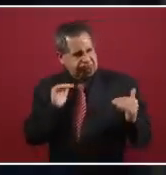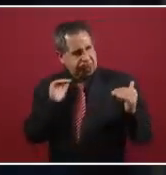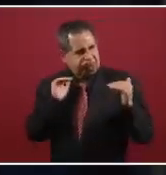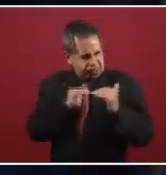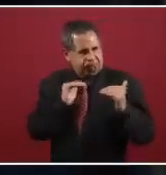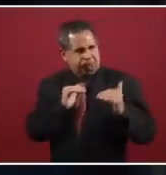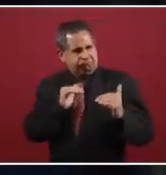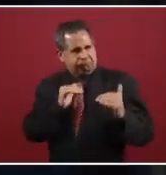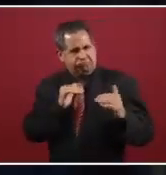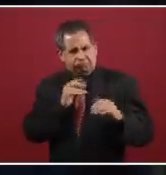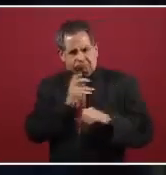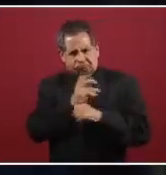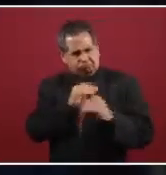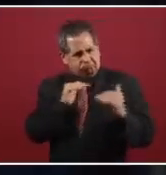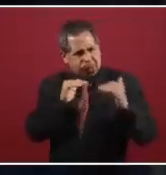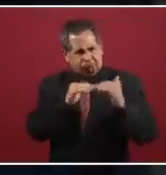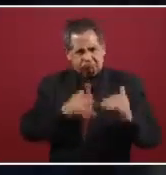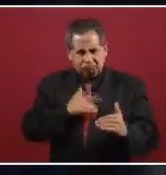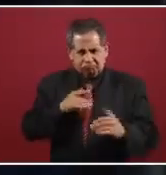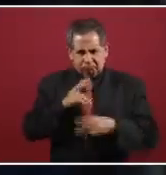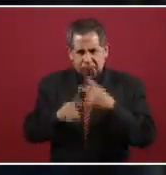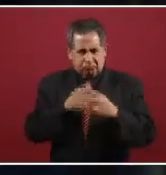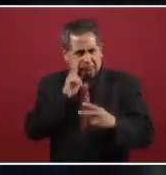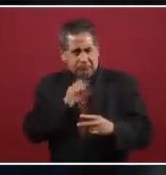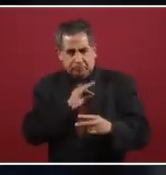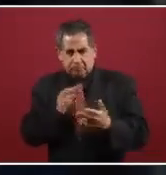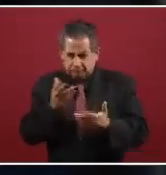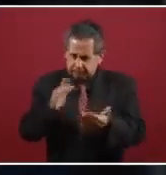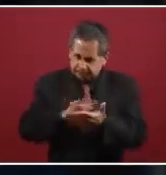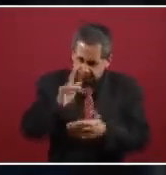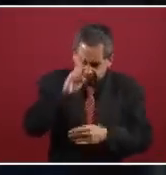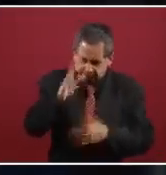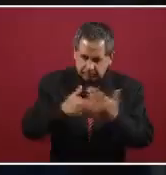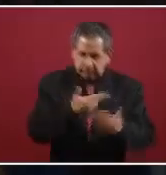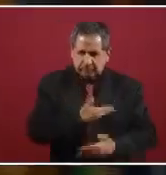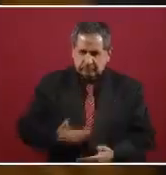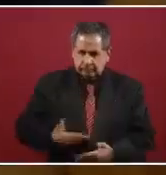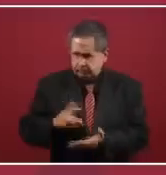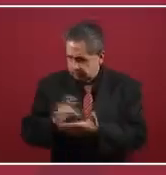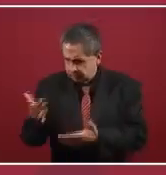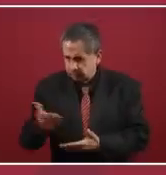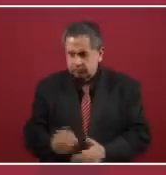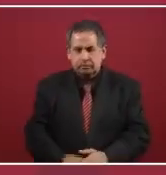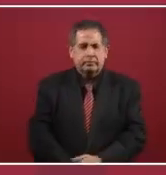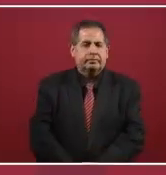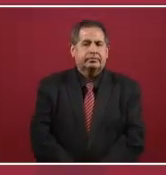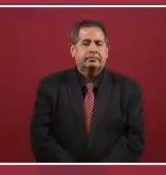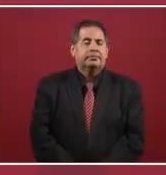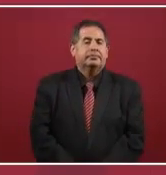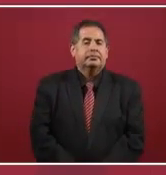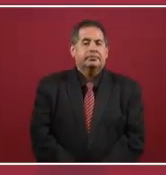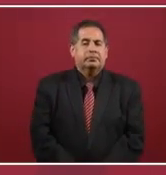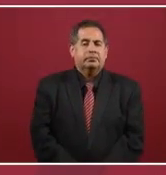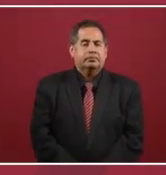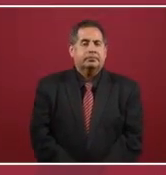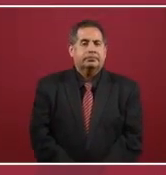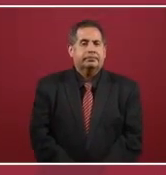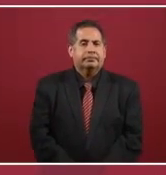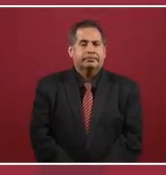al tú por tú con los norteamericanos, hasta donde se puede? Gracias, señor presidente. Gracias, sí, canciller. Pues sí, todo